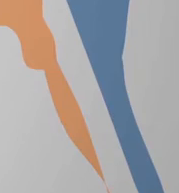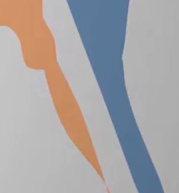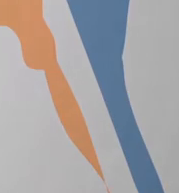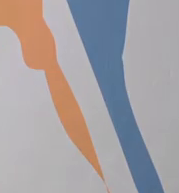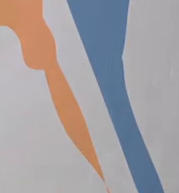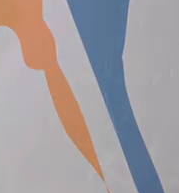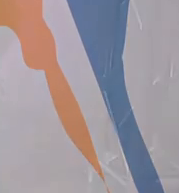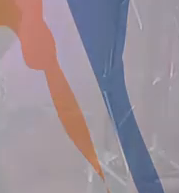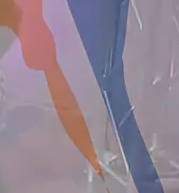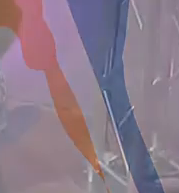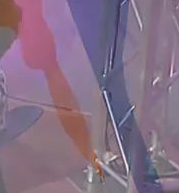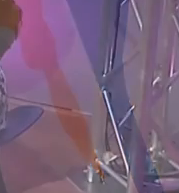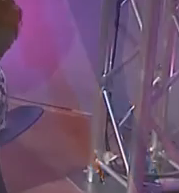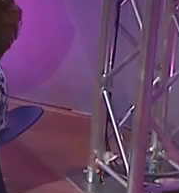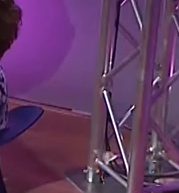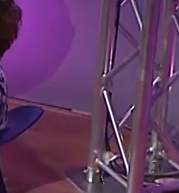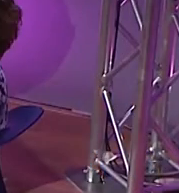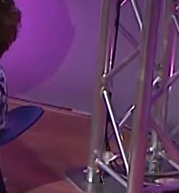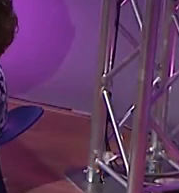no